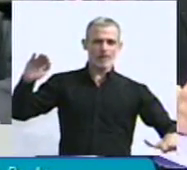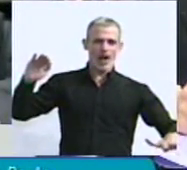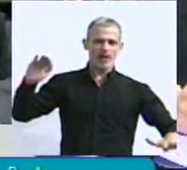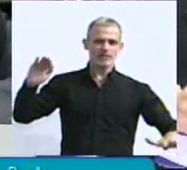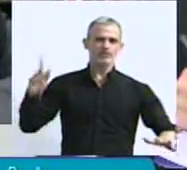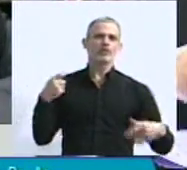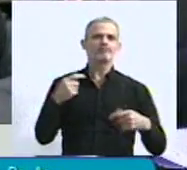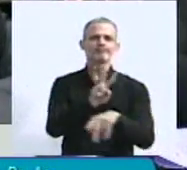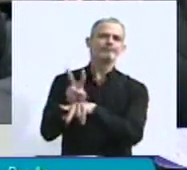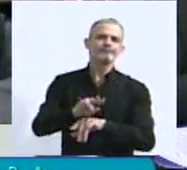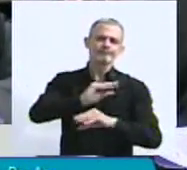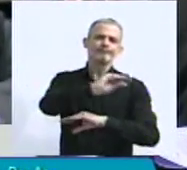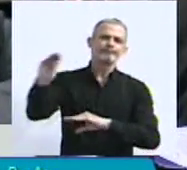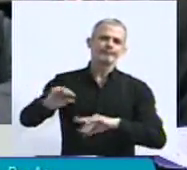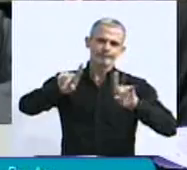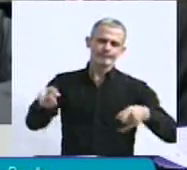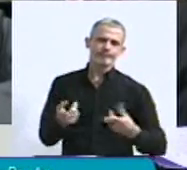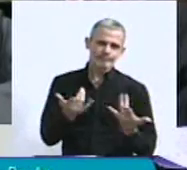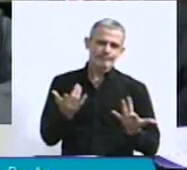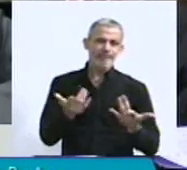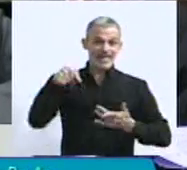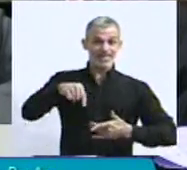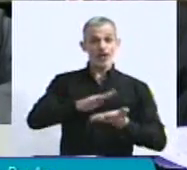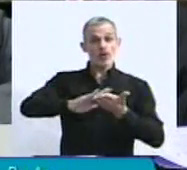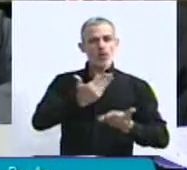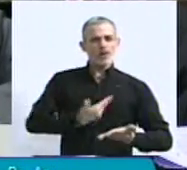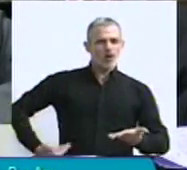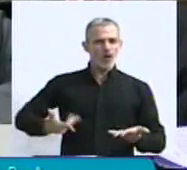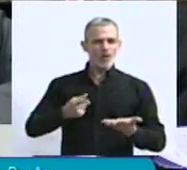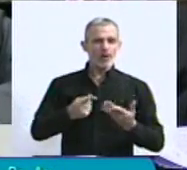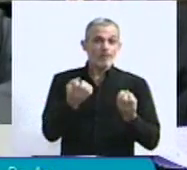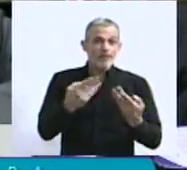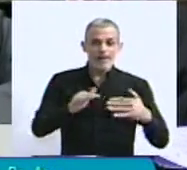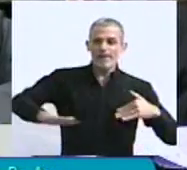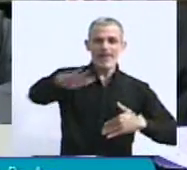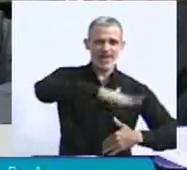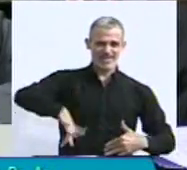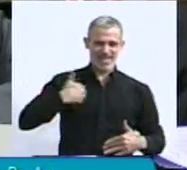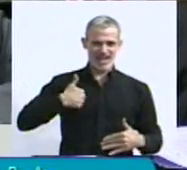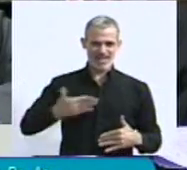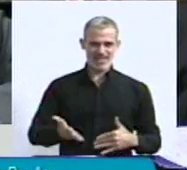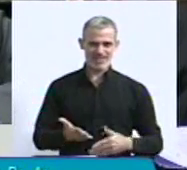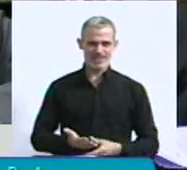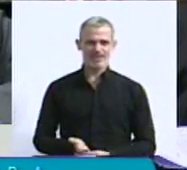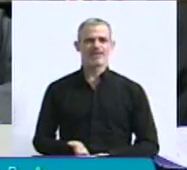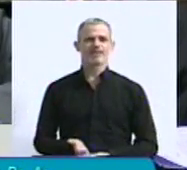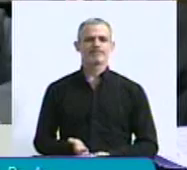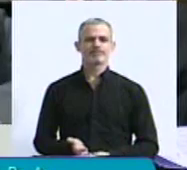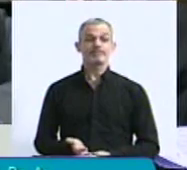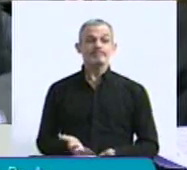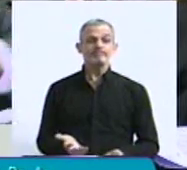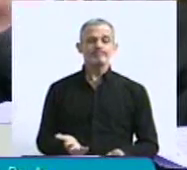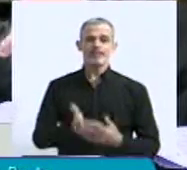la población económicamente activa. Este es un nuevo estado de bienestar para la Argentina, que